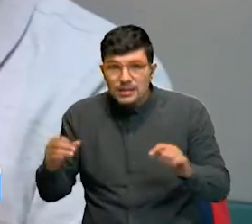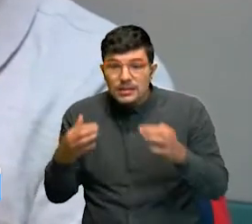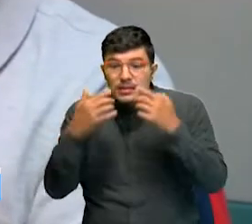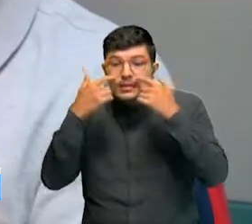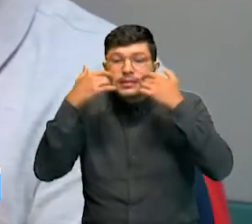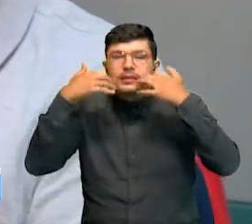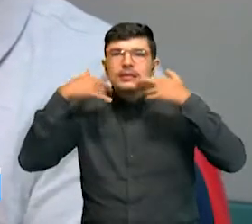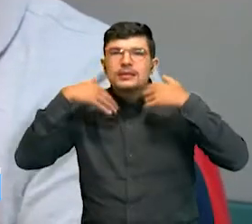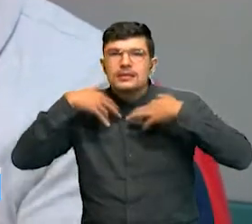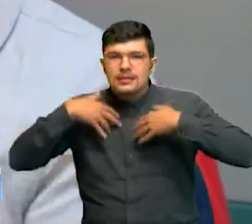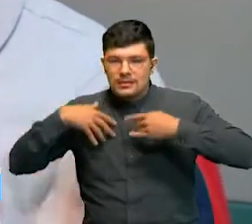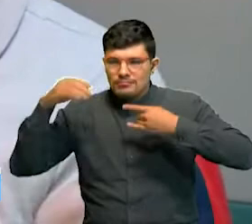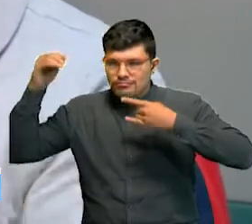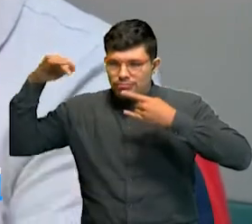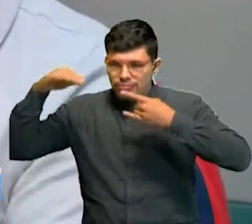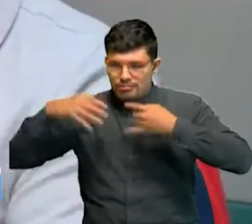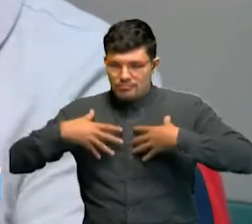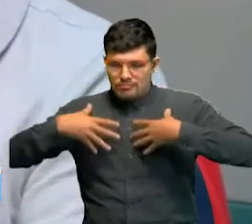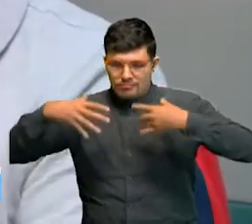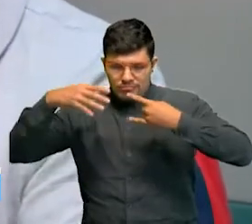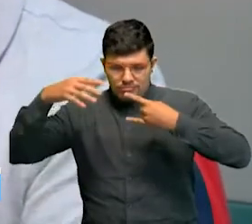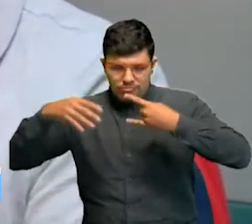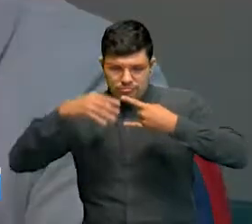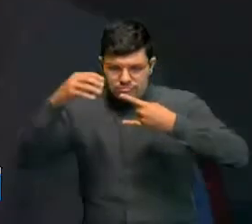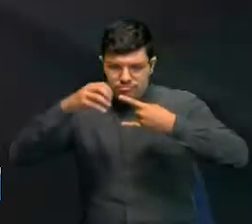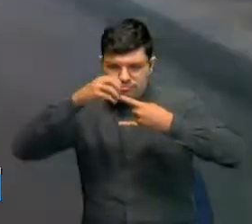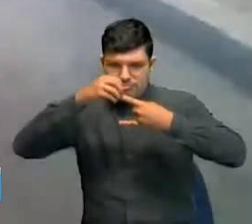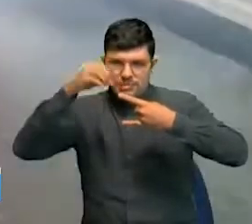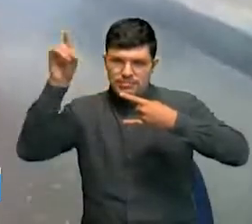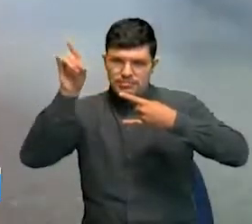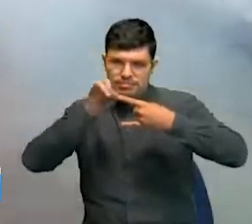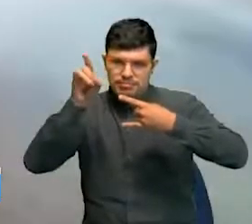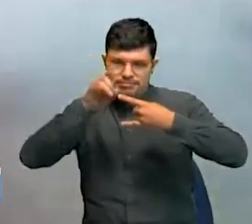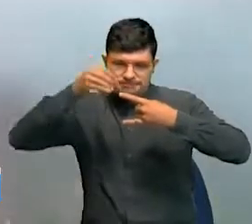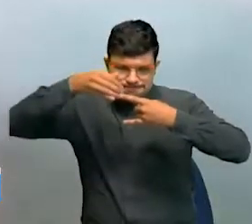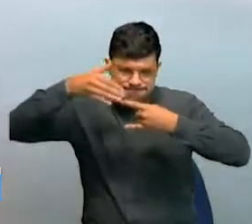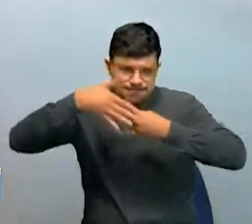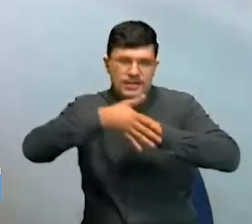partes, digamos, más profundas de los pulmones. Por eso tienen un efecto muy marcado.